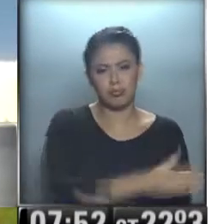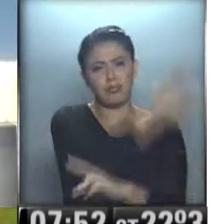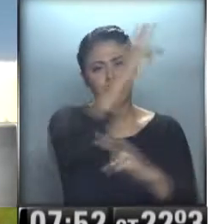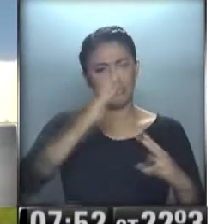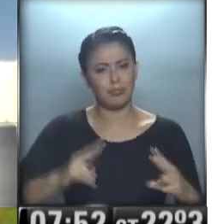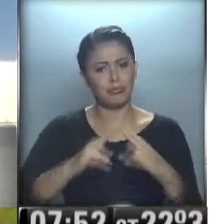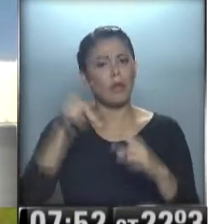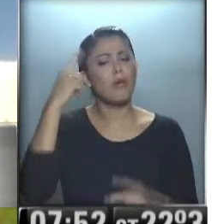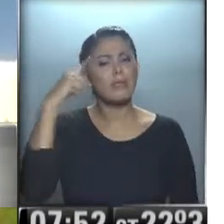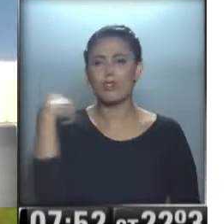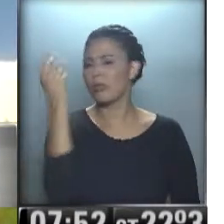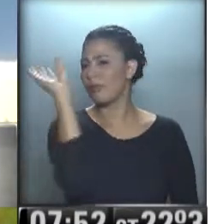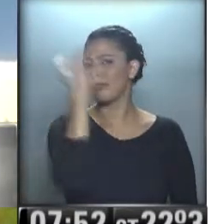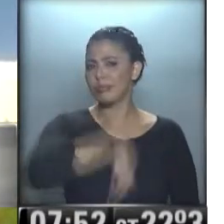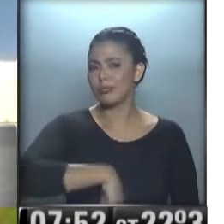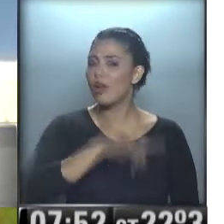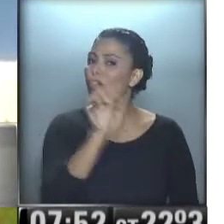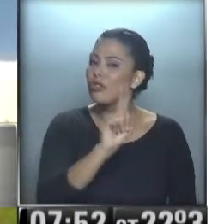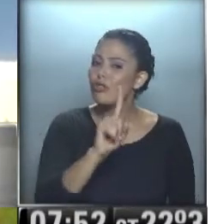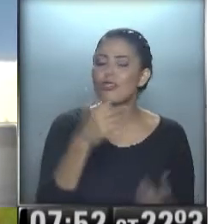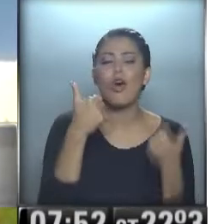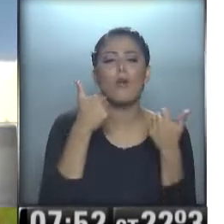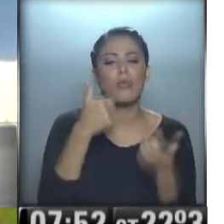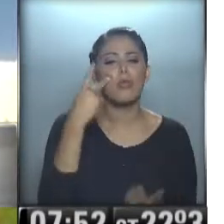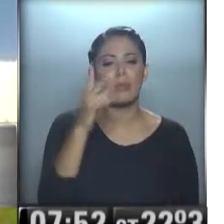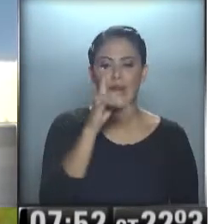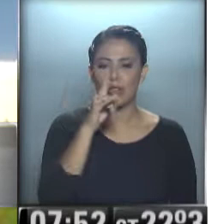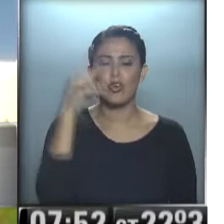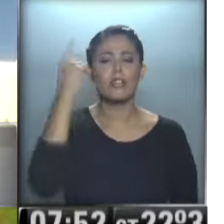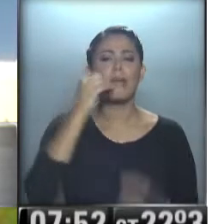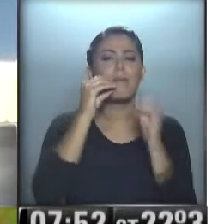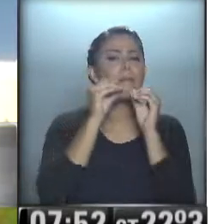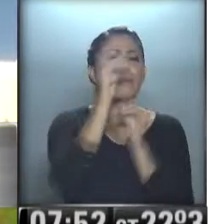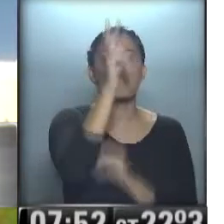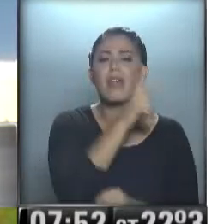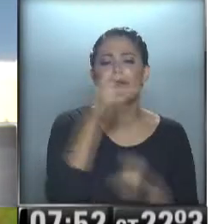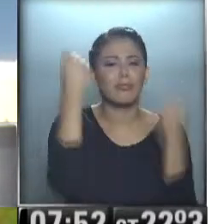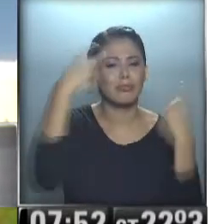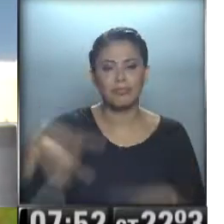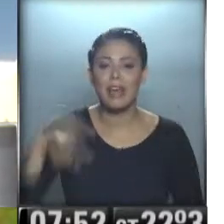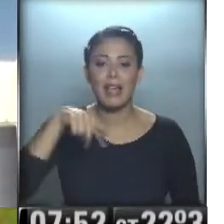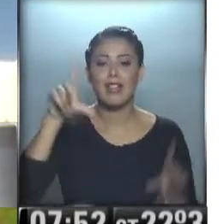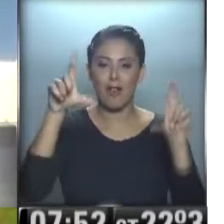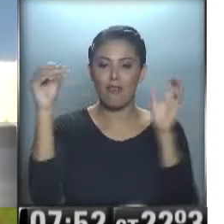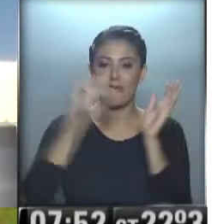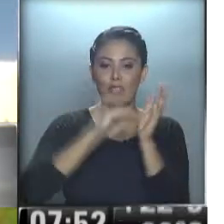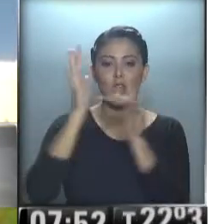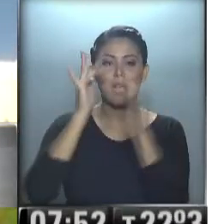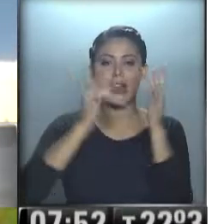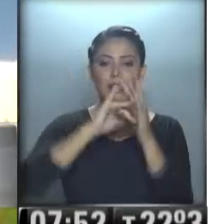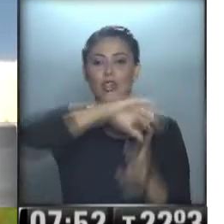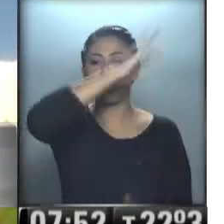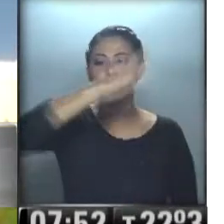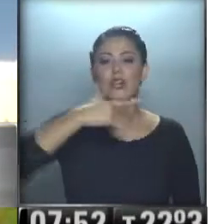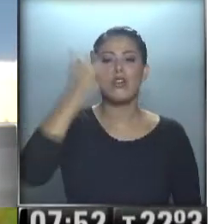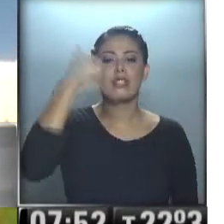no pienses que te hemos olvidado, te deseamos que tengas un 2014 colmado de bendiciones. Esta foto es en el Cristo del Cerro San Javier